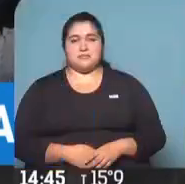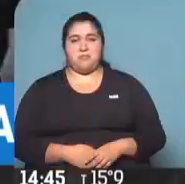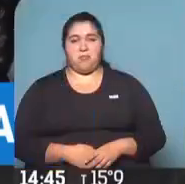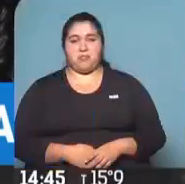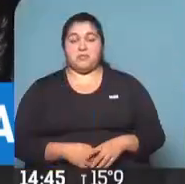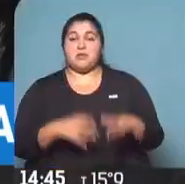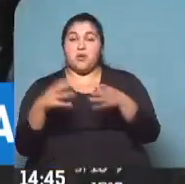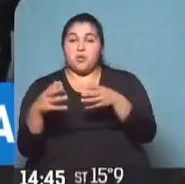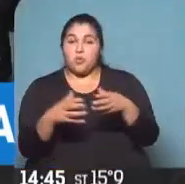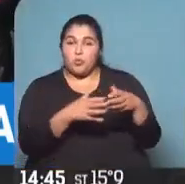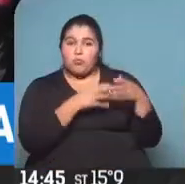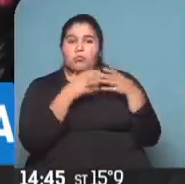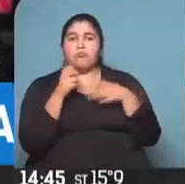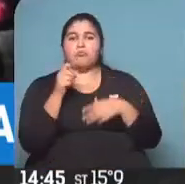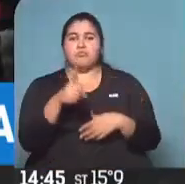y